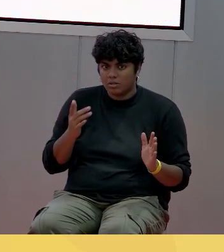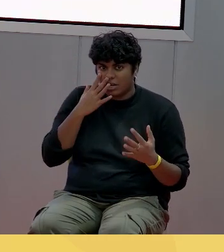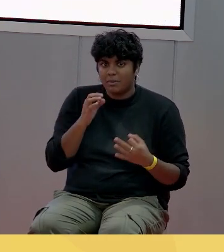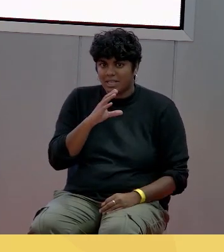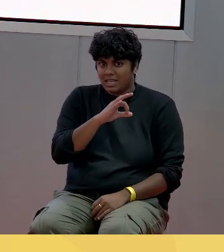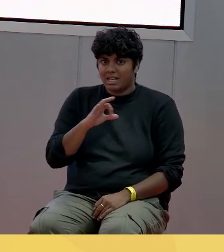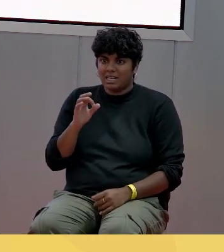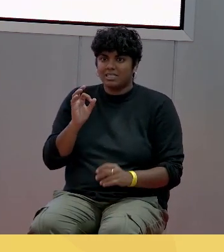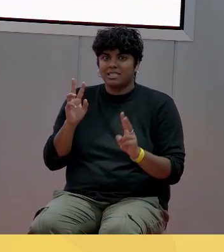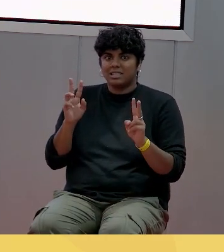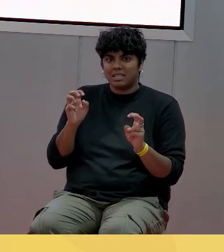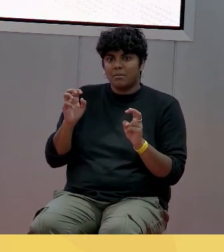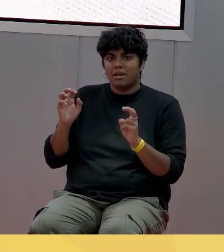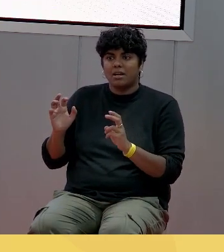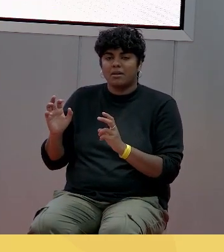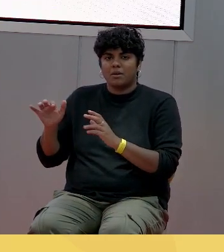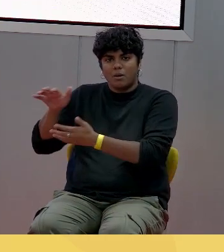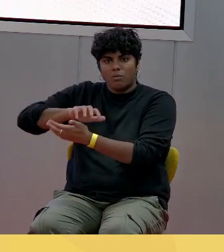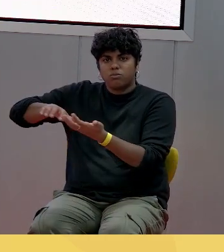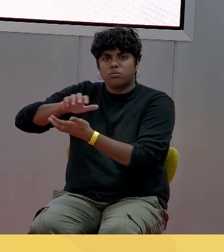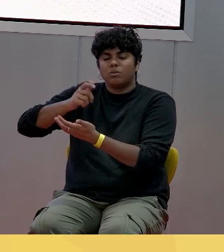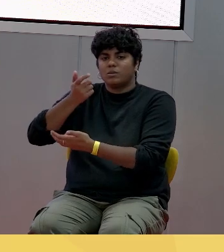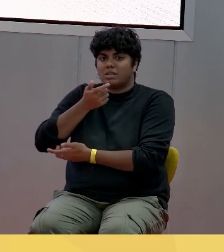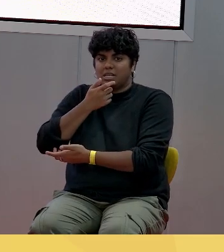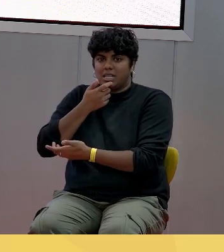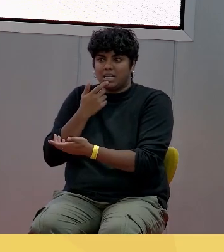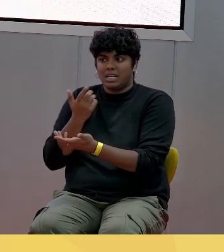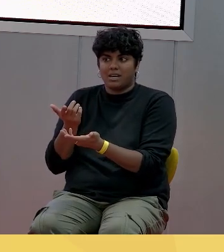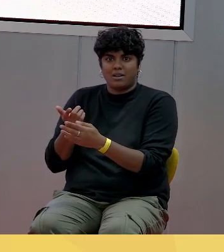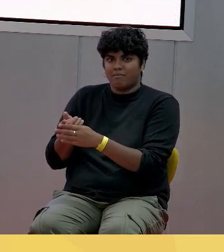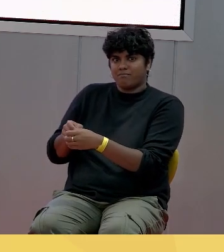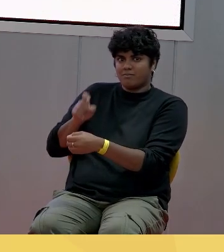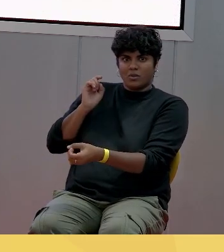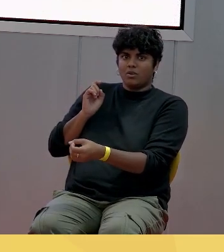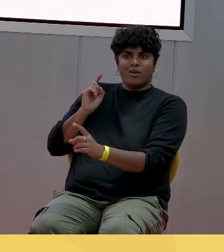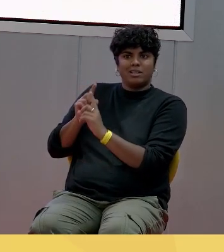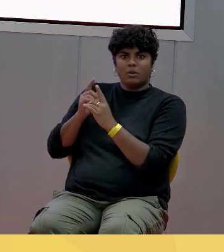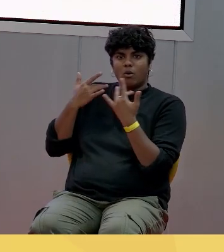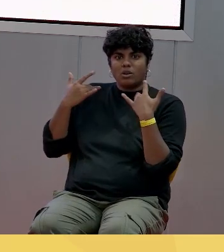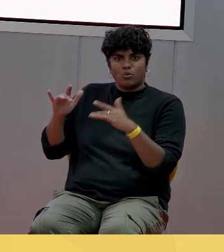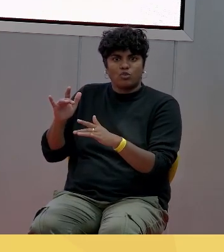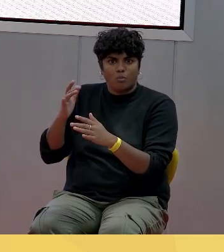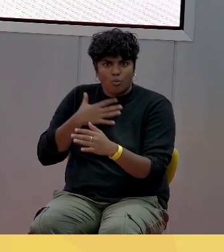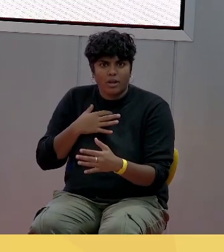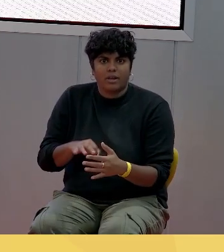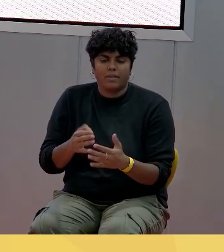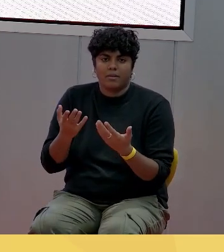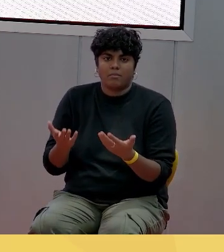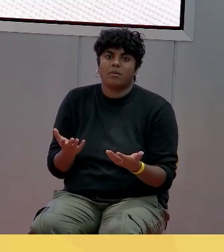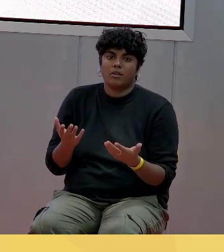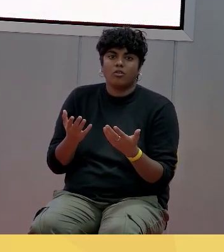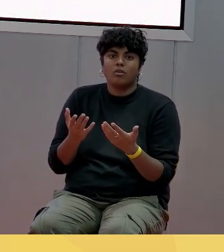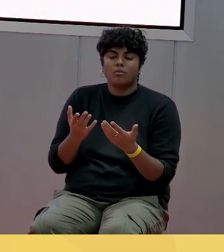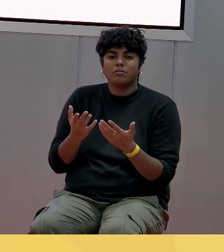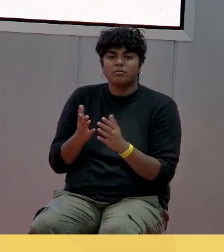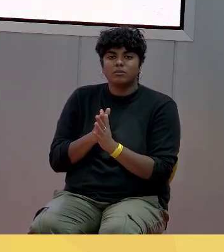es externa a todos los escándalos que ha habido en el Reino Unido, porque así puede ser imparcial. Tampoco, o sea, si no se conoce la lista completa de